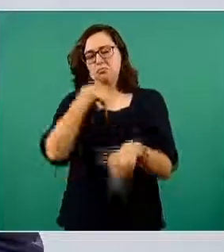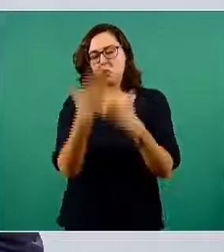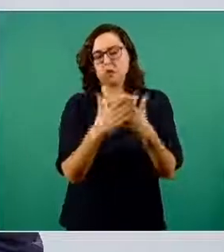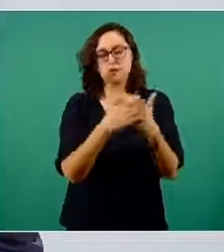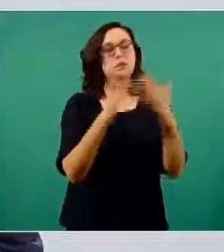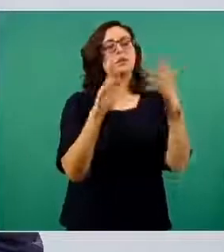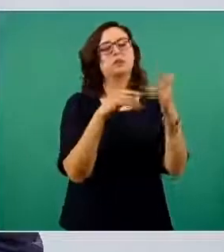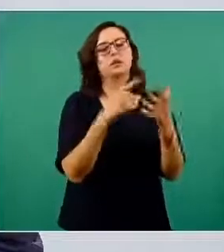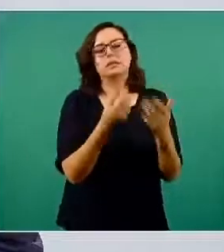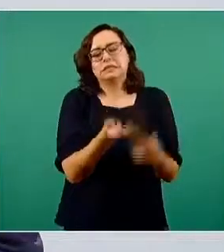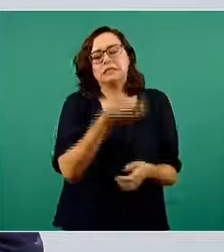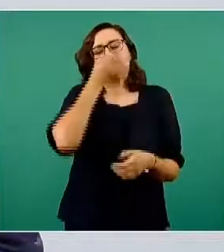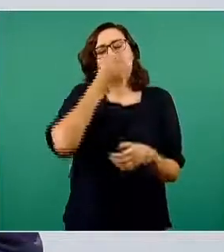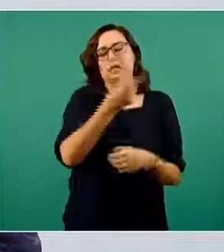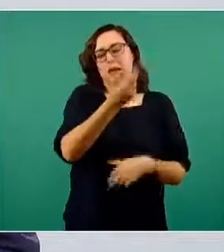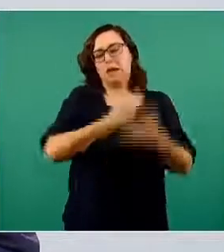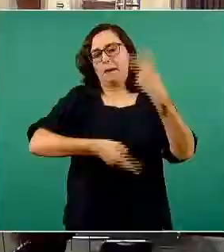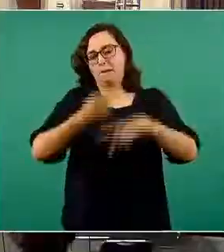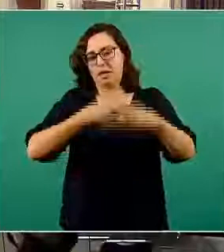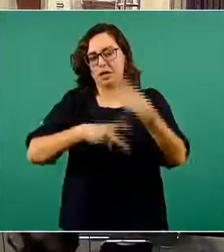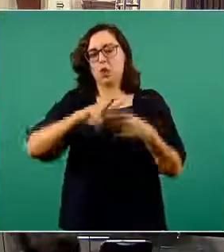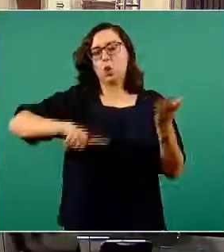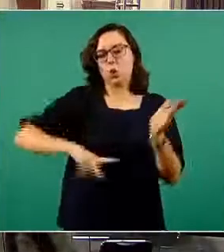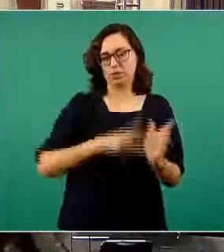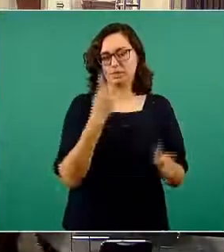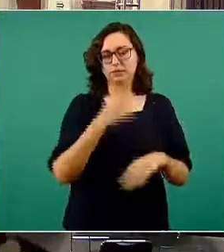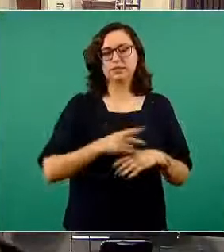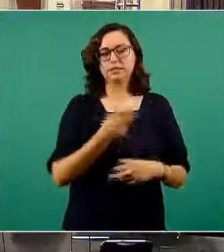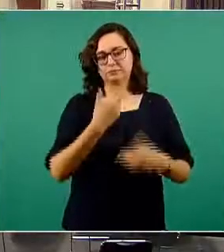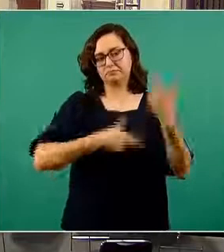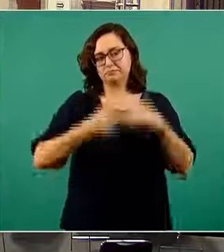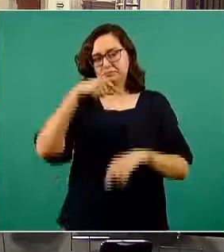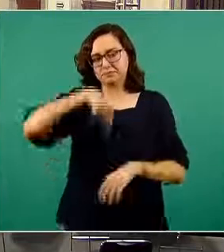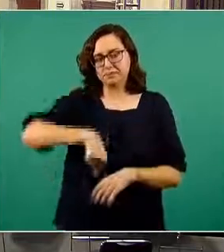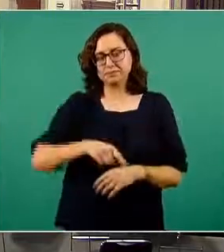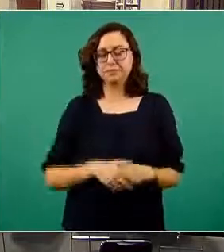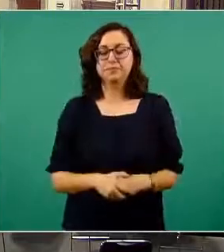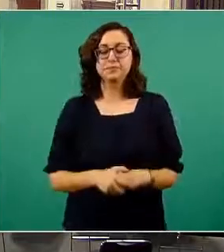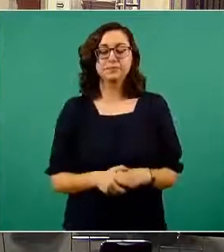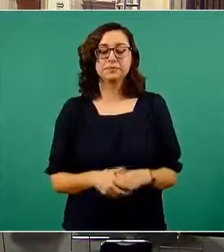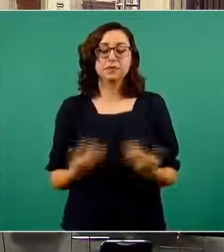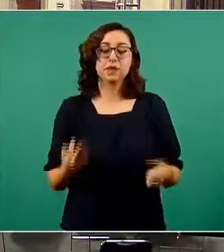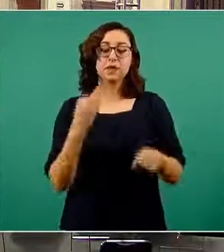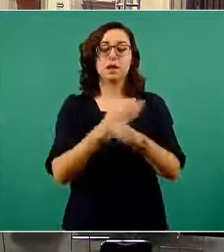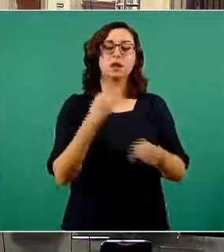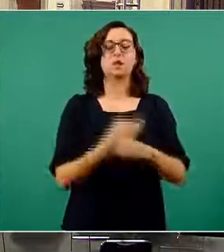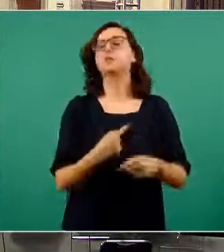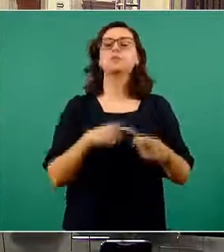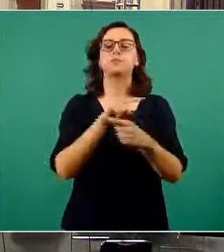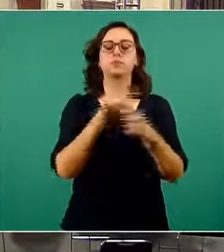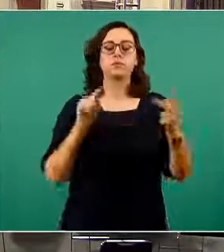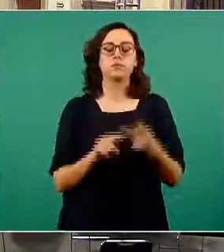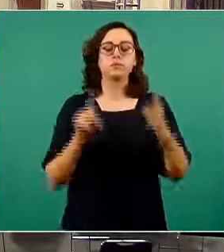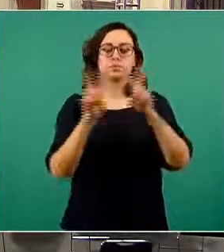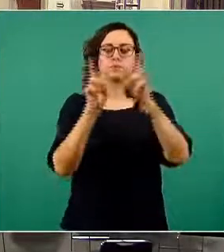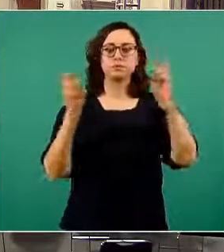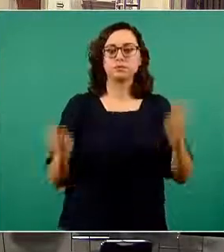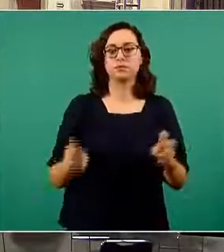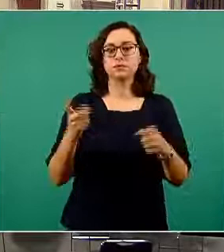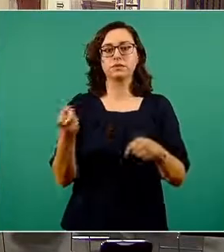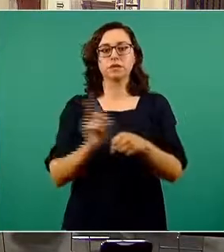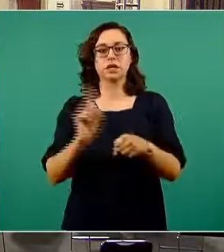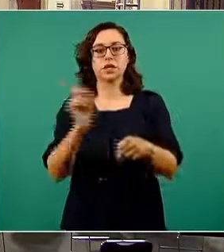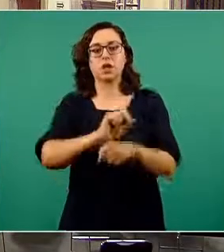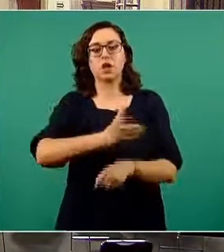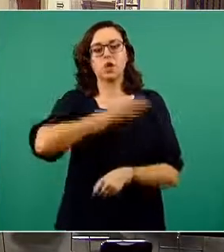termine esta reunión. Entonces, por lo pronto vamos a iniciar con los 2 componentes que tenemos todos los